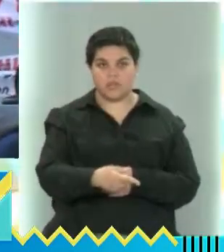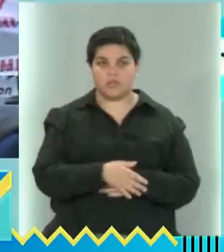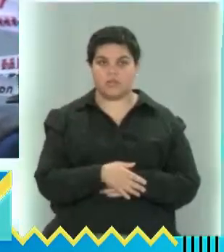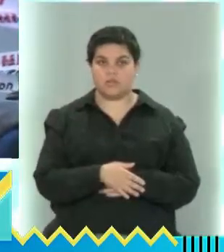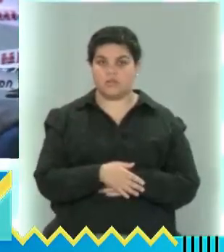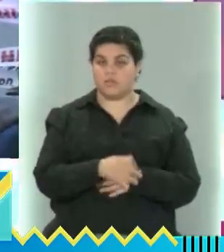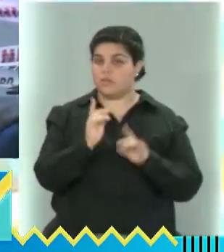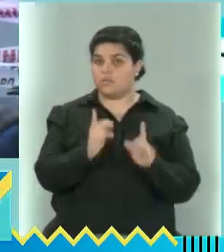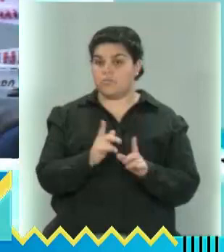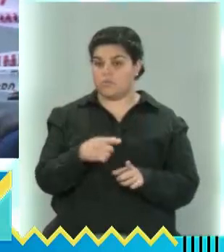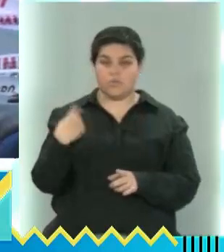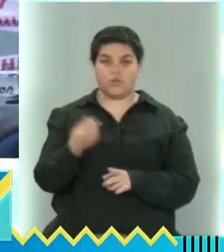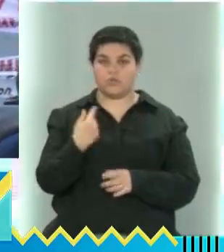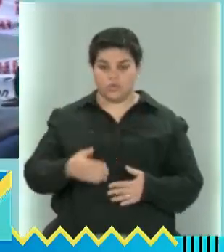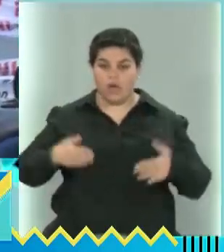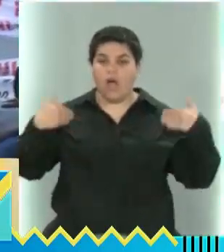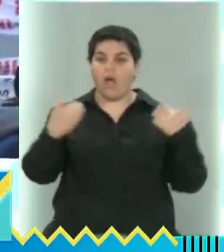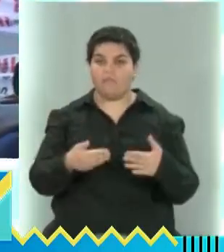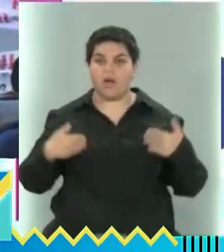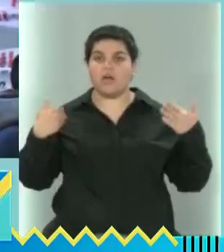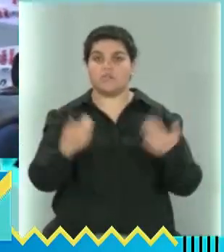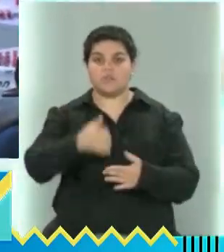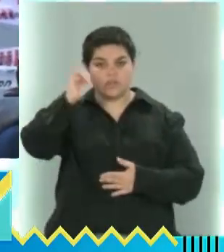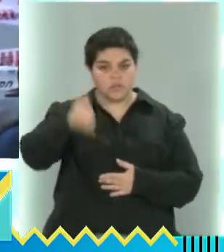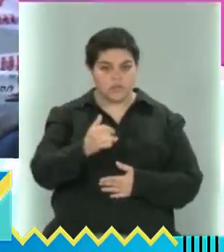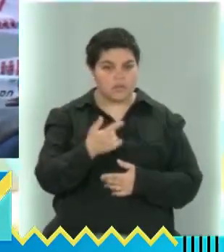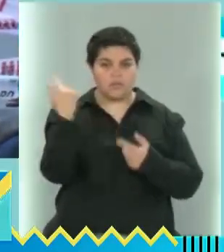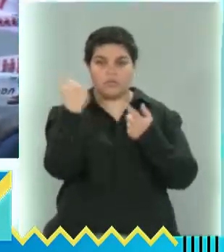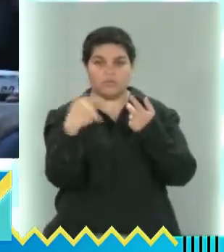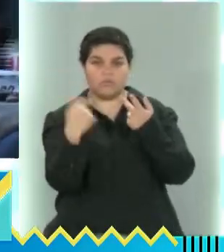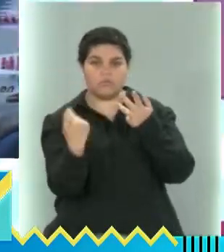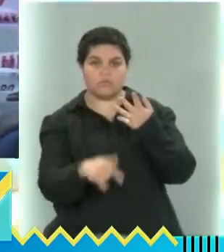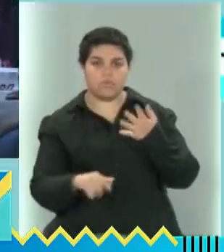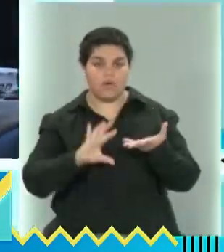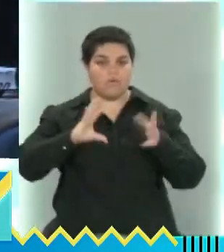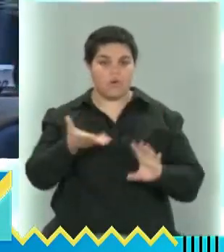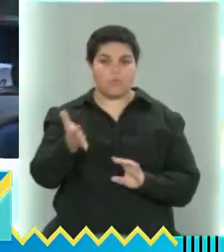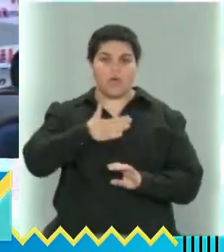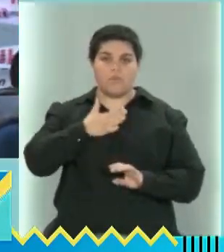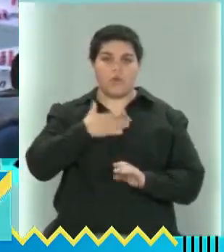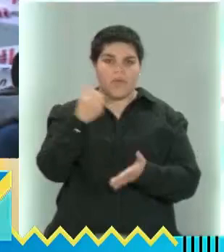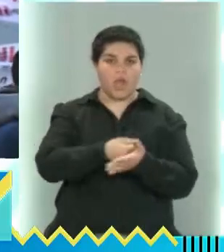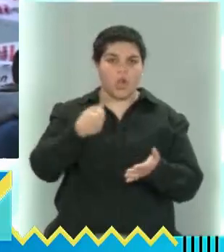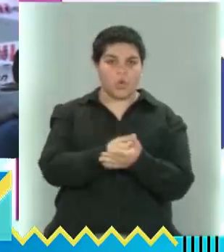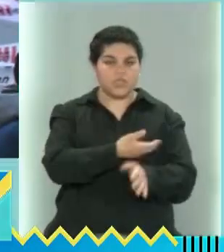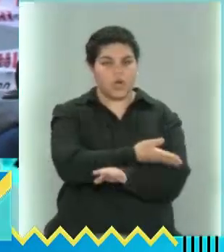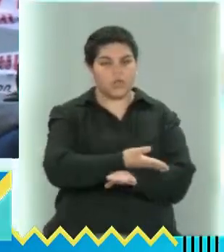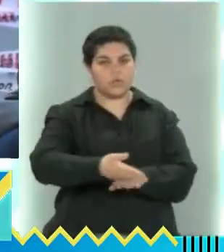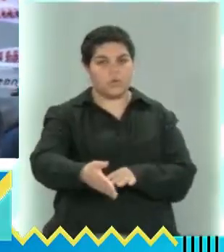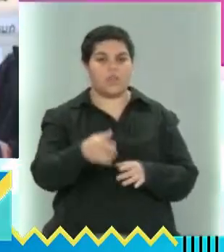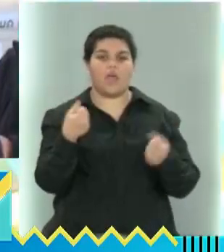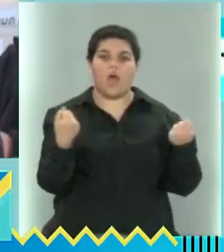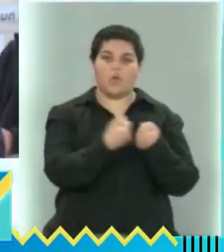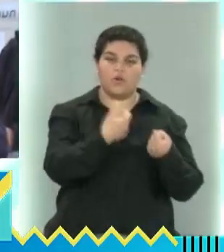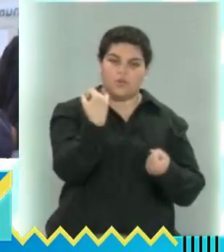eso, nosotros seguimos avanzando en hacer y tomar todas las medidas que tenemos a nuestro alcance. Víctor. Desde la conciliación